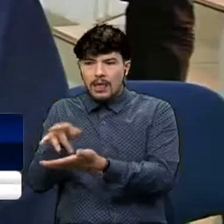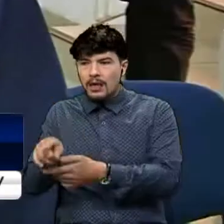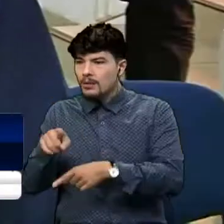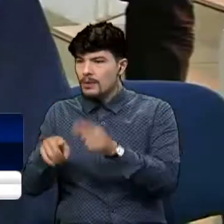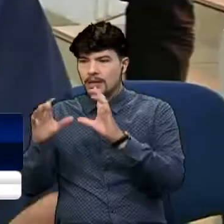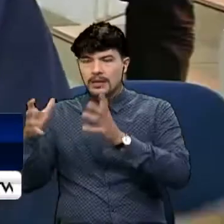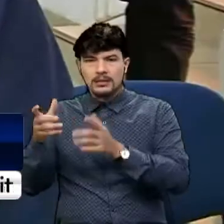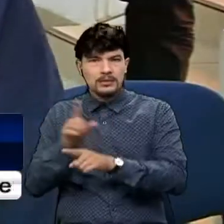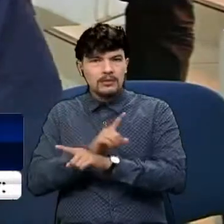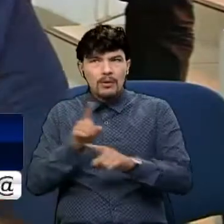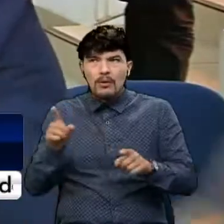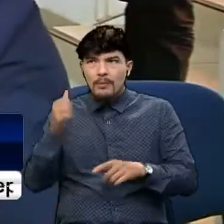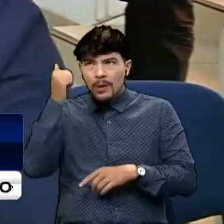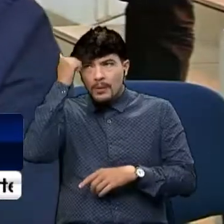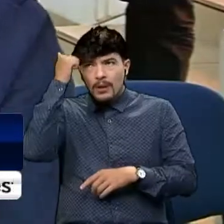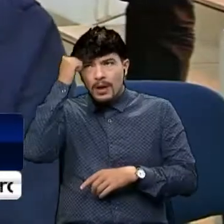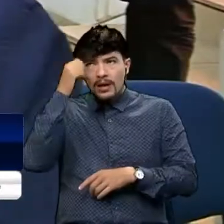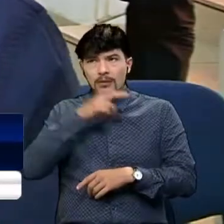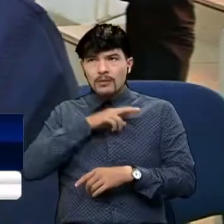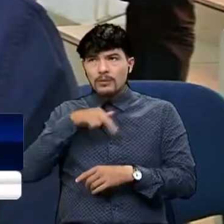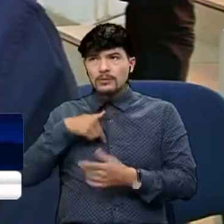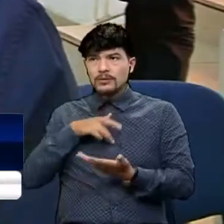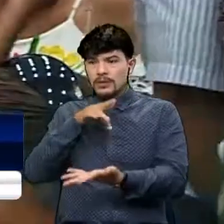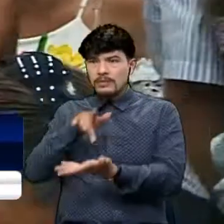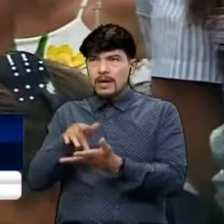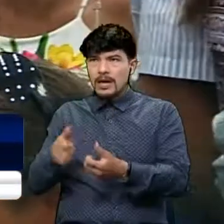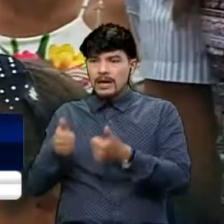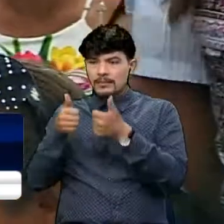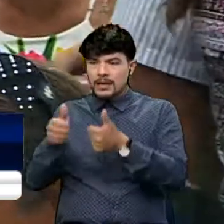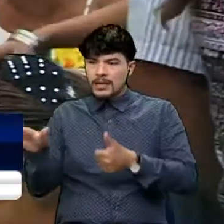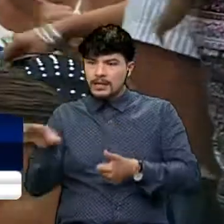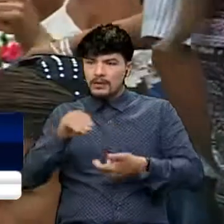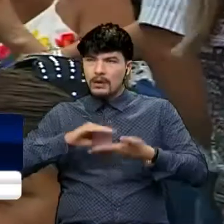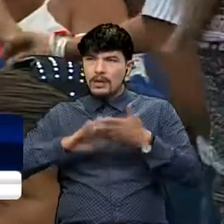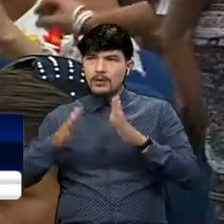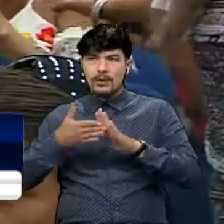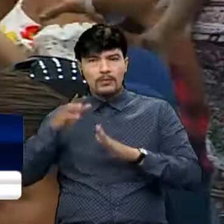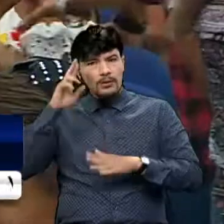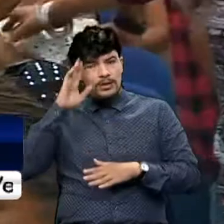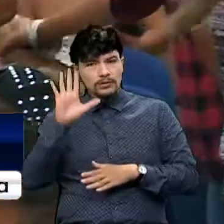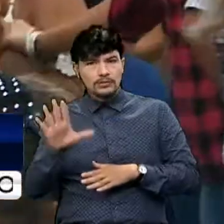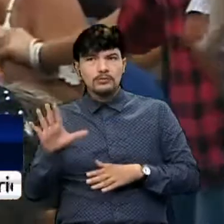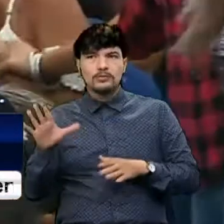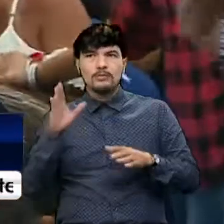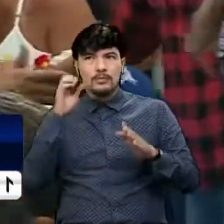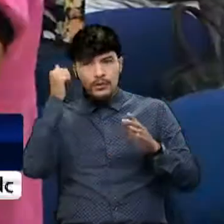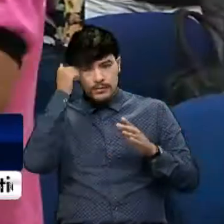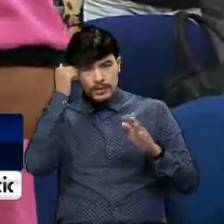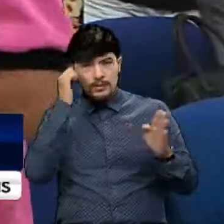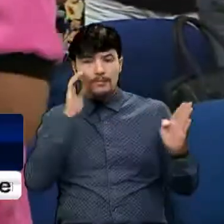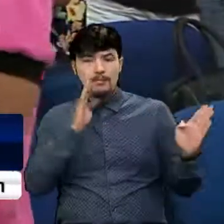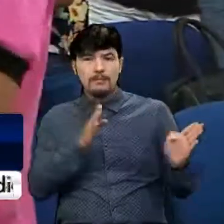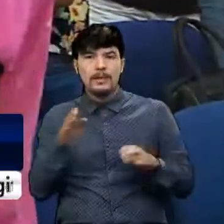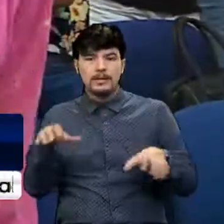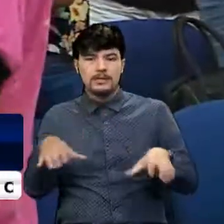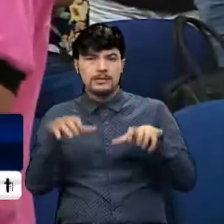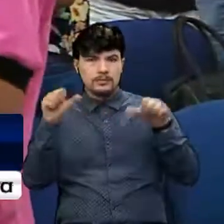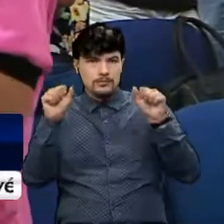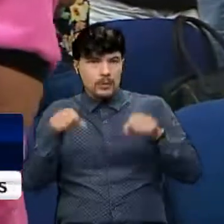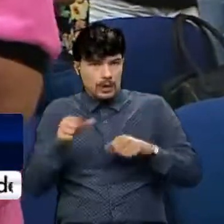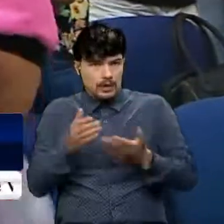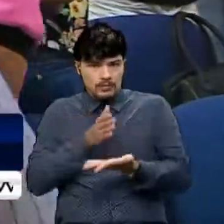Es que los maestros vamos a hacer el bien a la comunidad. Los docentes están trabajando en un plan de acción que les permita retornar a sus